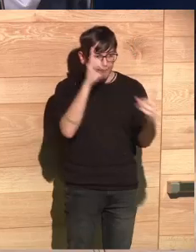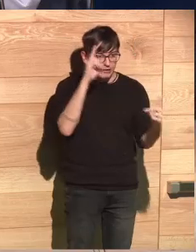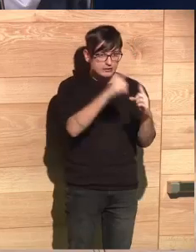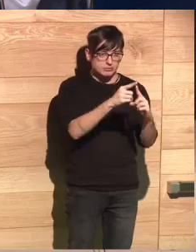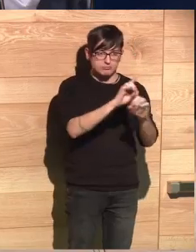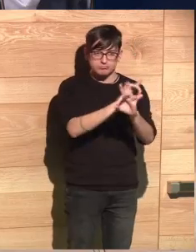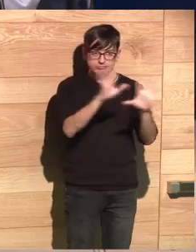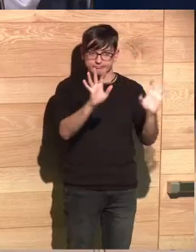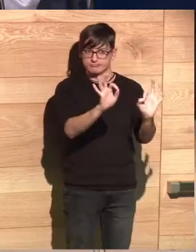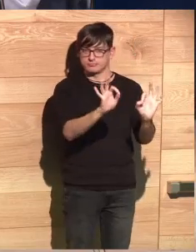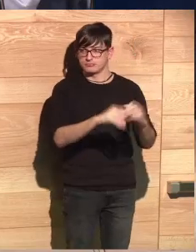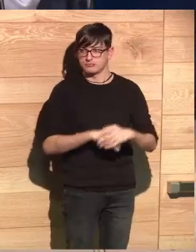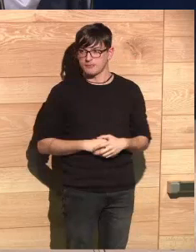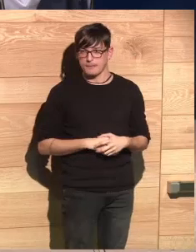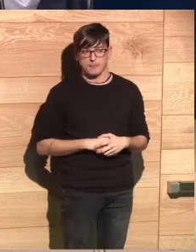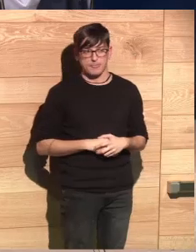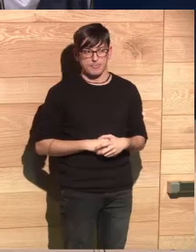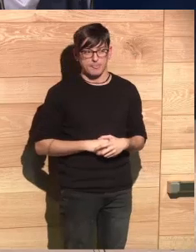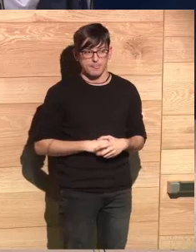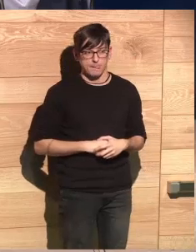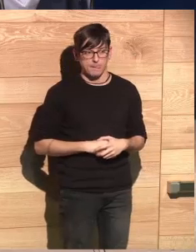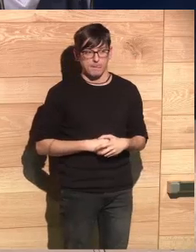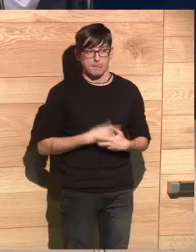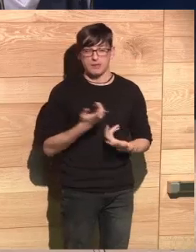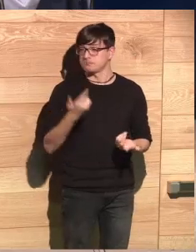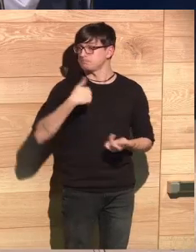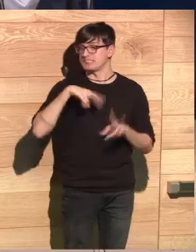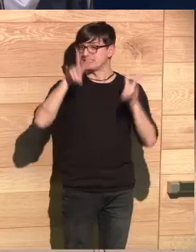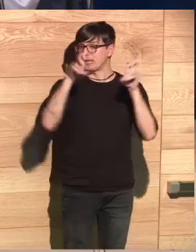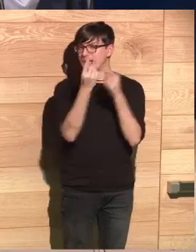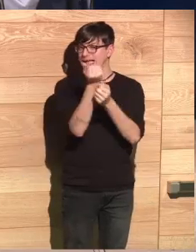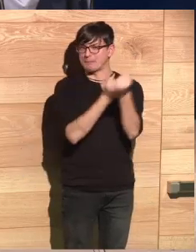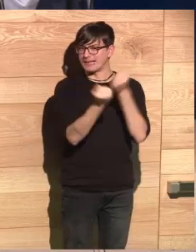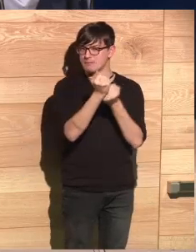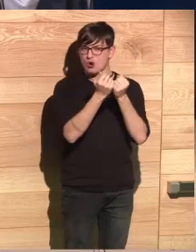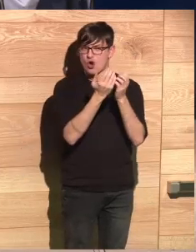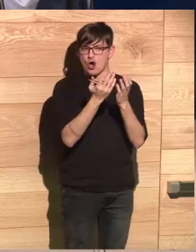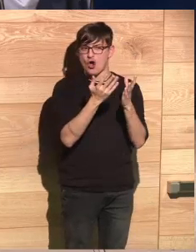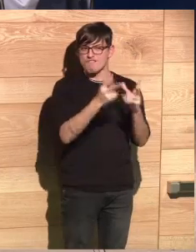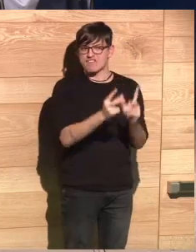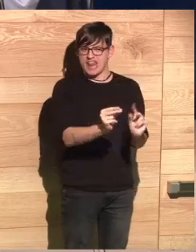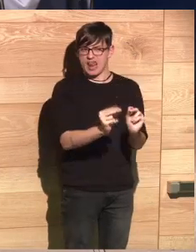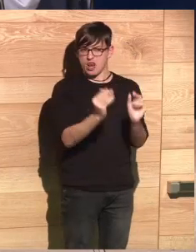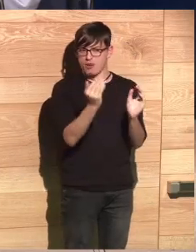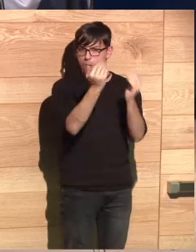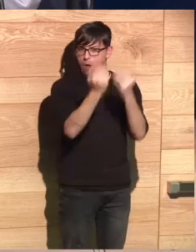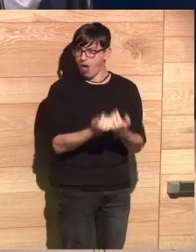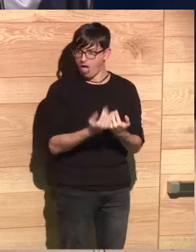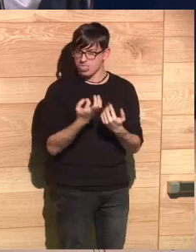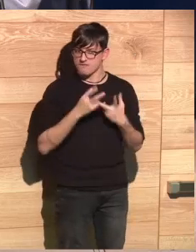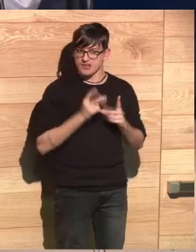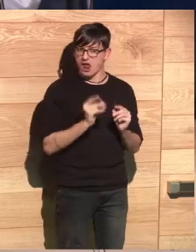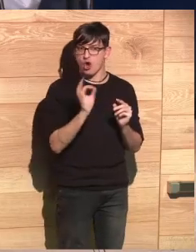objetivos particulares. Yo no es por sonar muy marxista, pero el capitalismo no tiene final. O sea, o lo acabamos o no